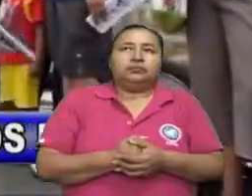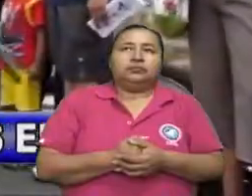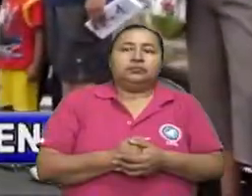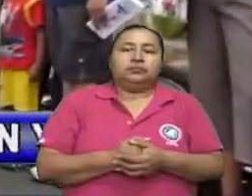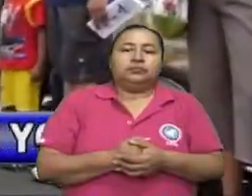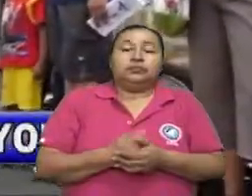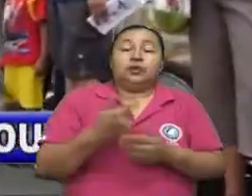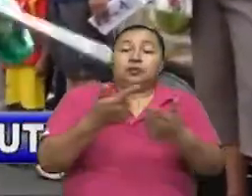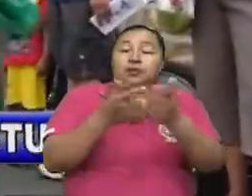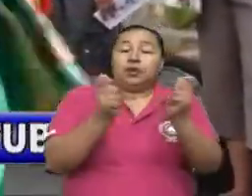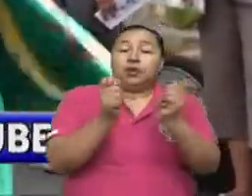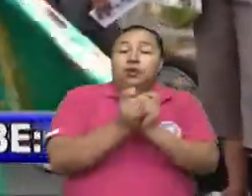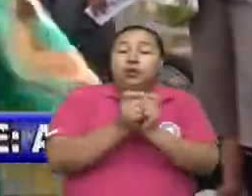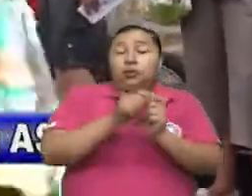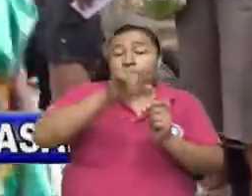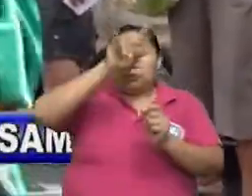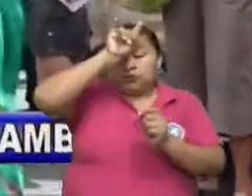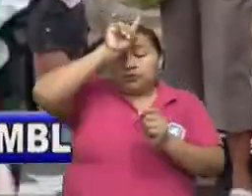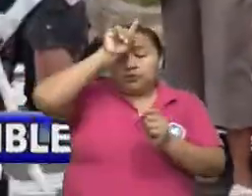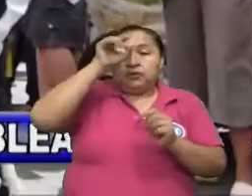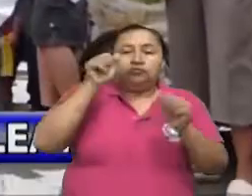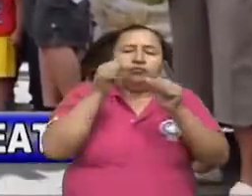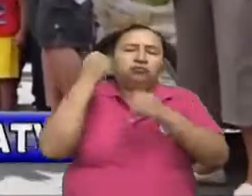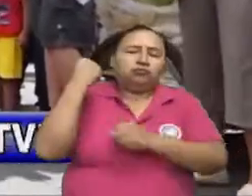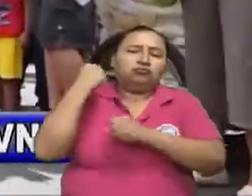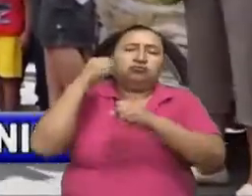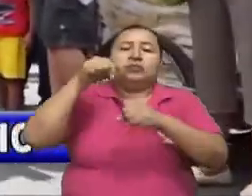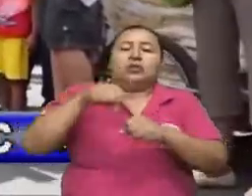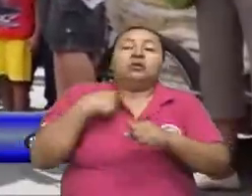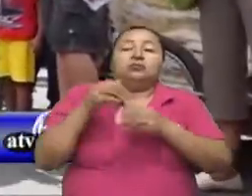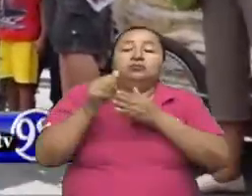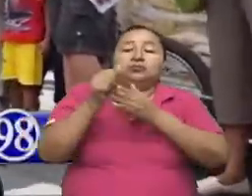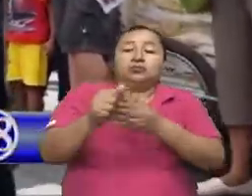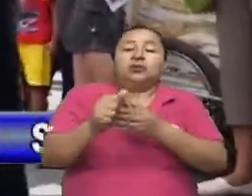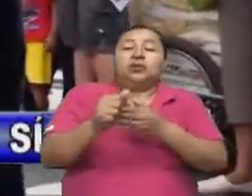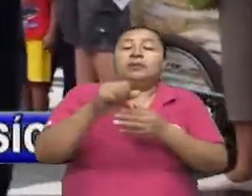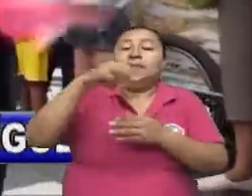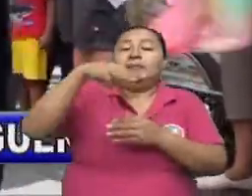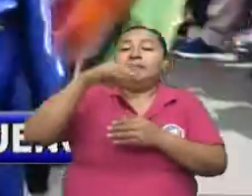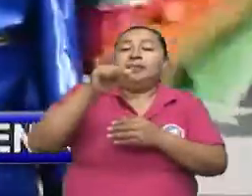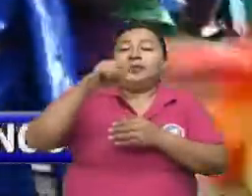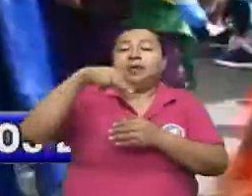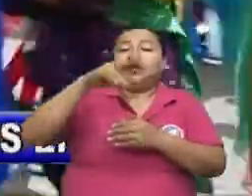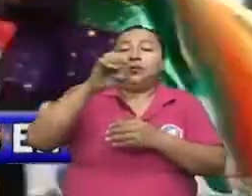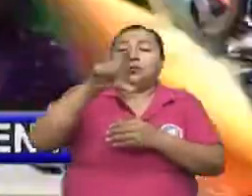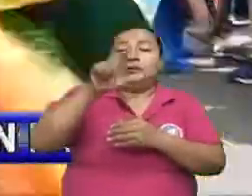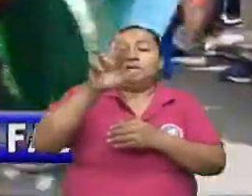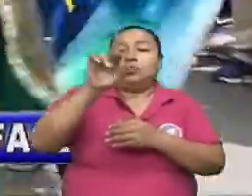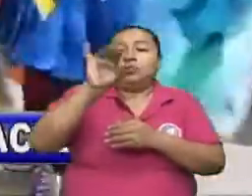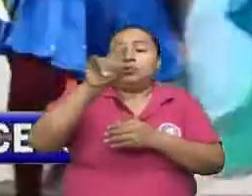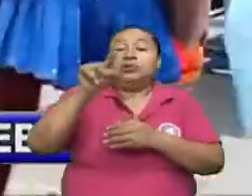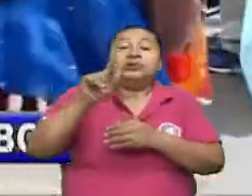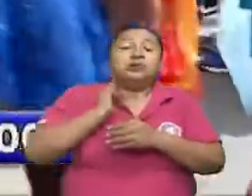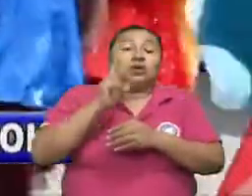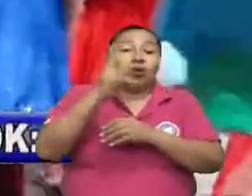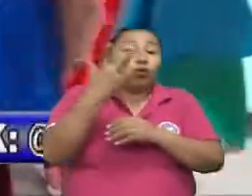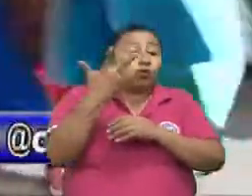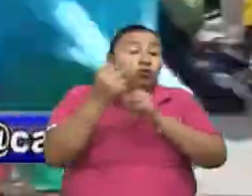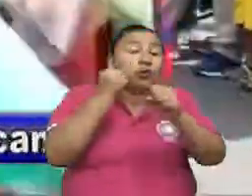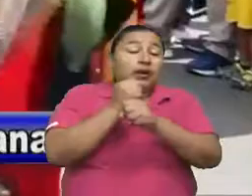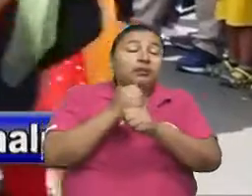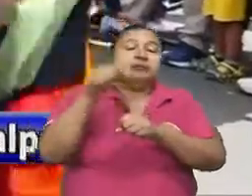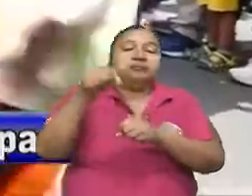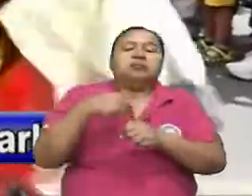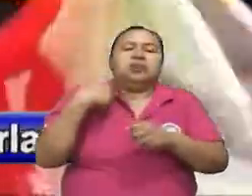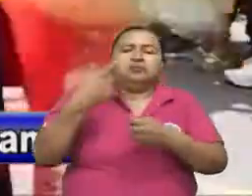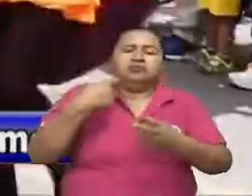Para el grupo Los Diablitos San Jerónimo, dirigido por Manuel Ruiz, quien tiene 8 años de pagar promesas, bailan